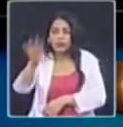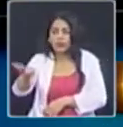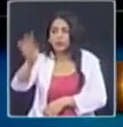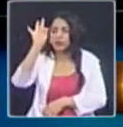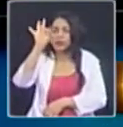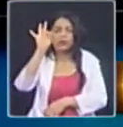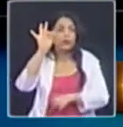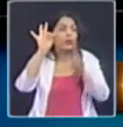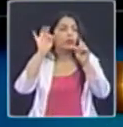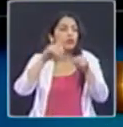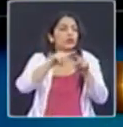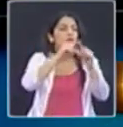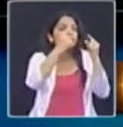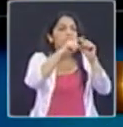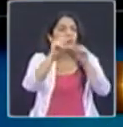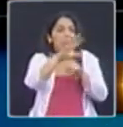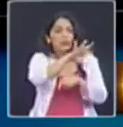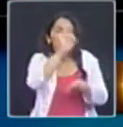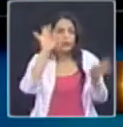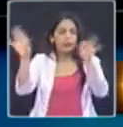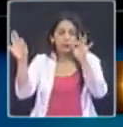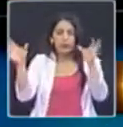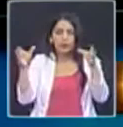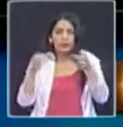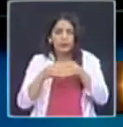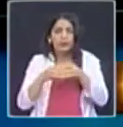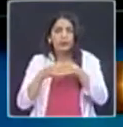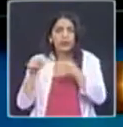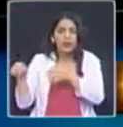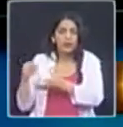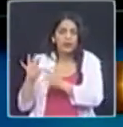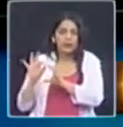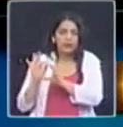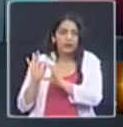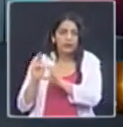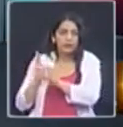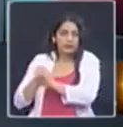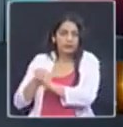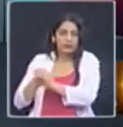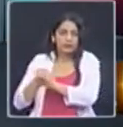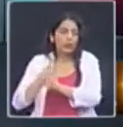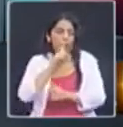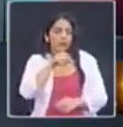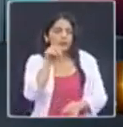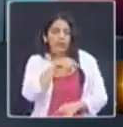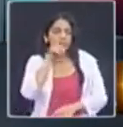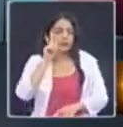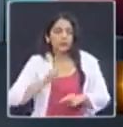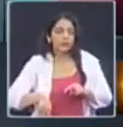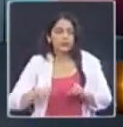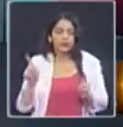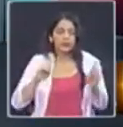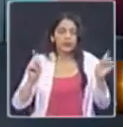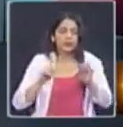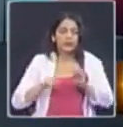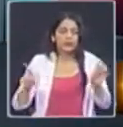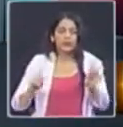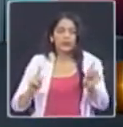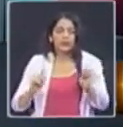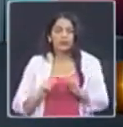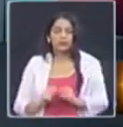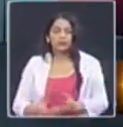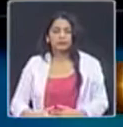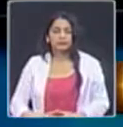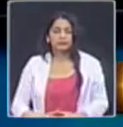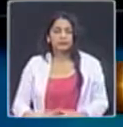personas miembros del que se postulen no pueden haber pertenecido efecto al consejo que por si acaso una norma muy parecida a la que está ahora ya pero miren